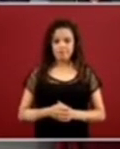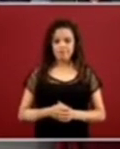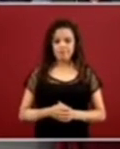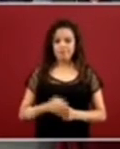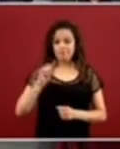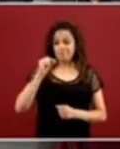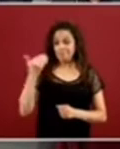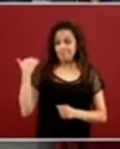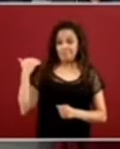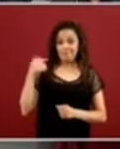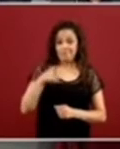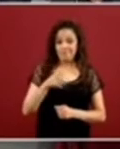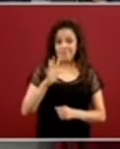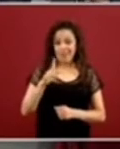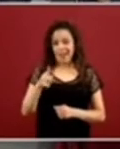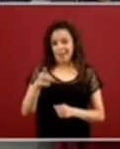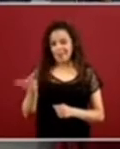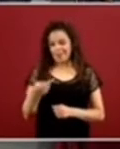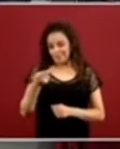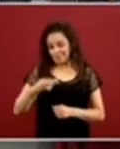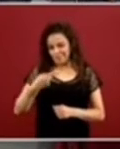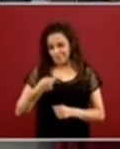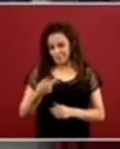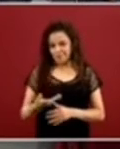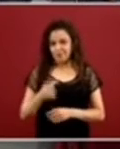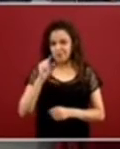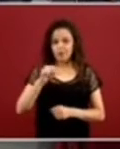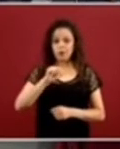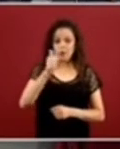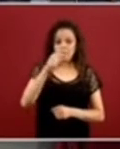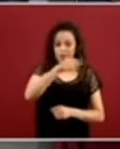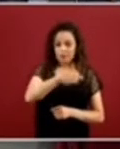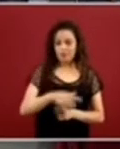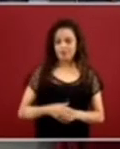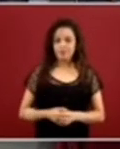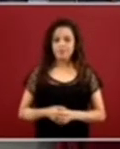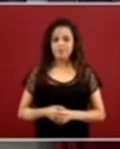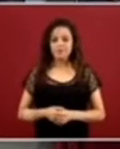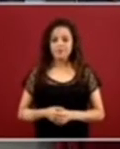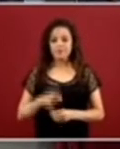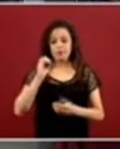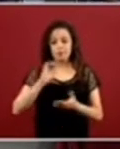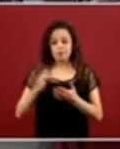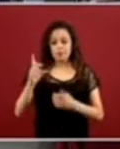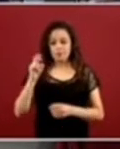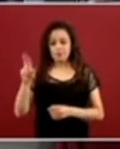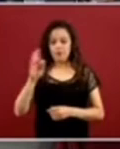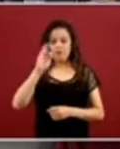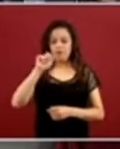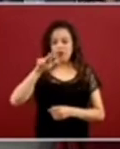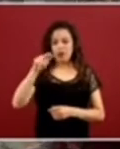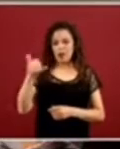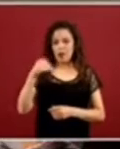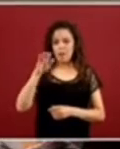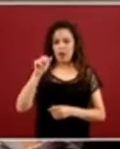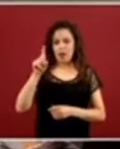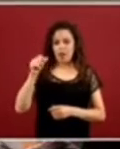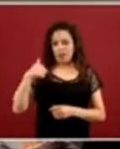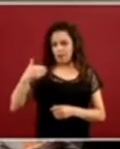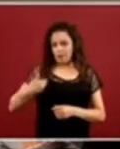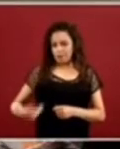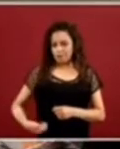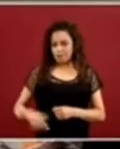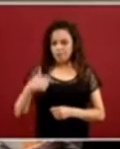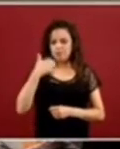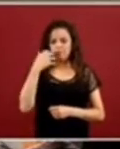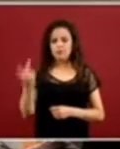Entonces ustedes y usted. Adelante. Gracias, doctor. Fanny Miranda de Milenio, buenas noches. Sobre este asunto, preguntar